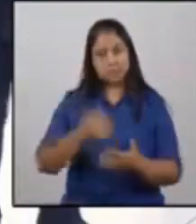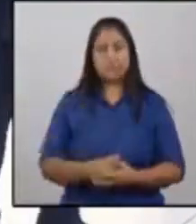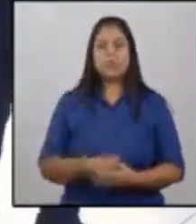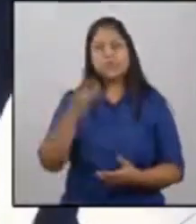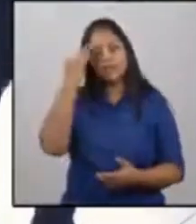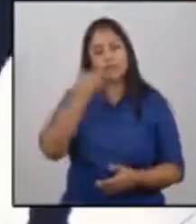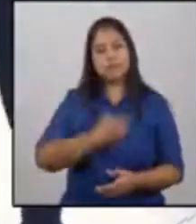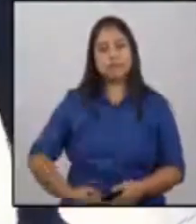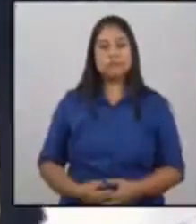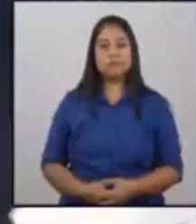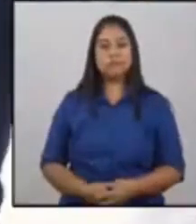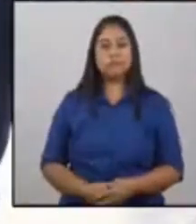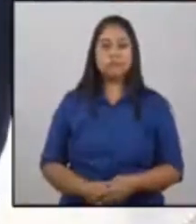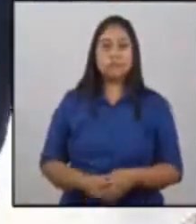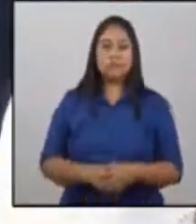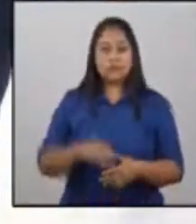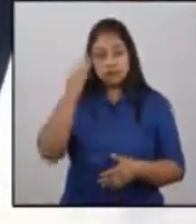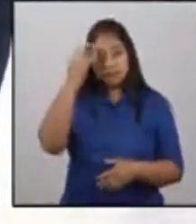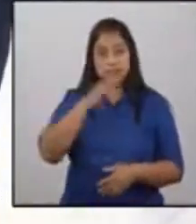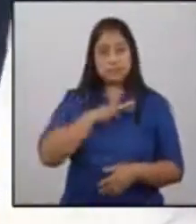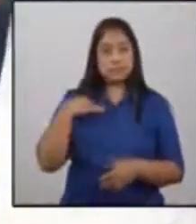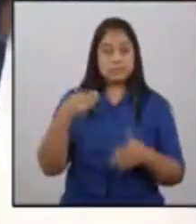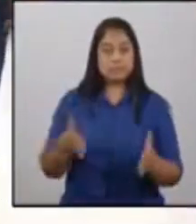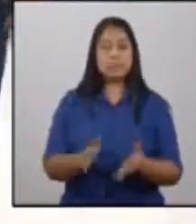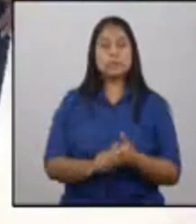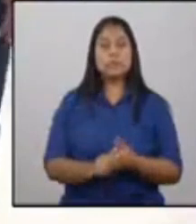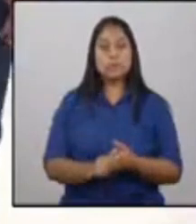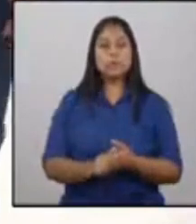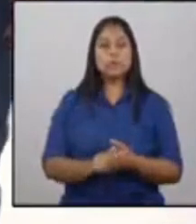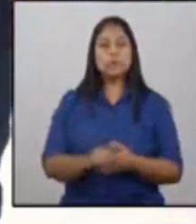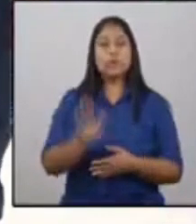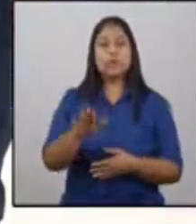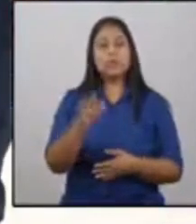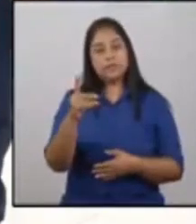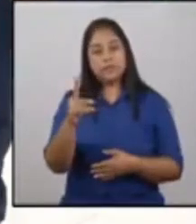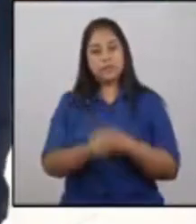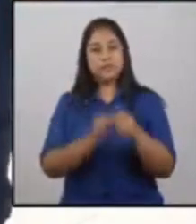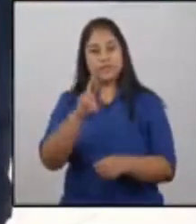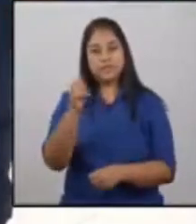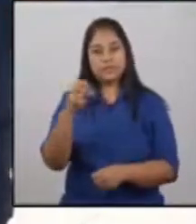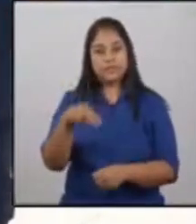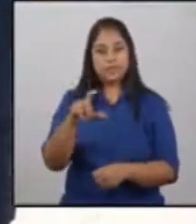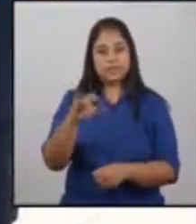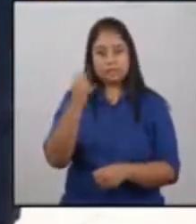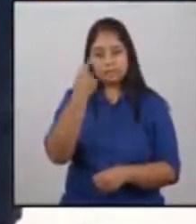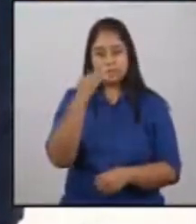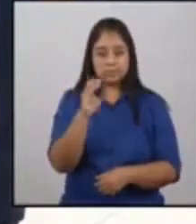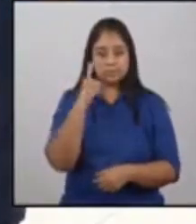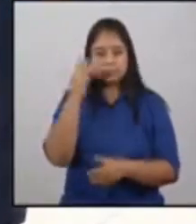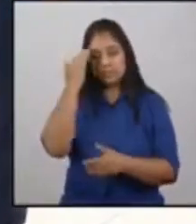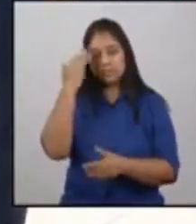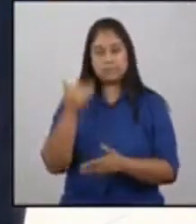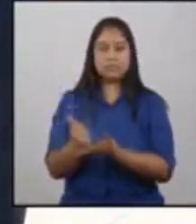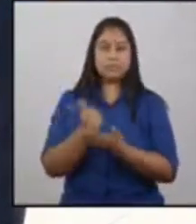reciben. Muchas gracias, ministro. Don Francisco, muchas gracias por permitirnos estar aquí con ustedes,